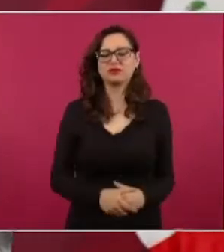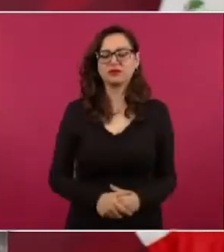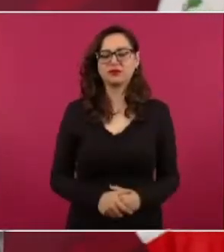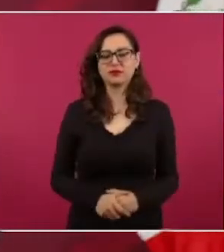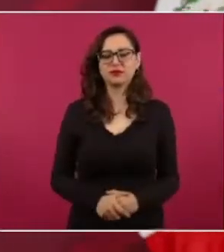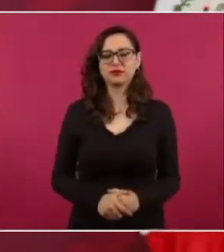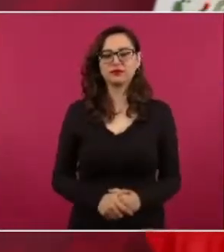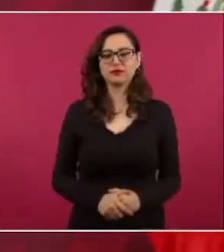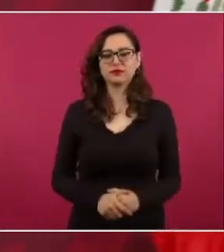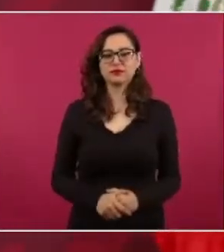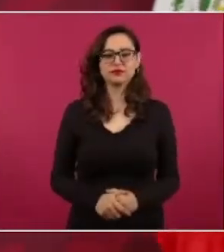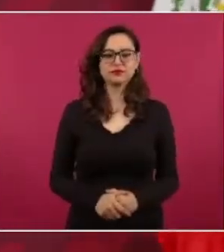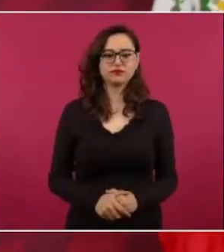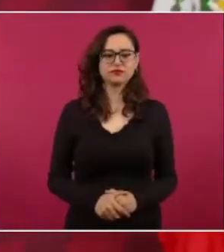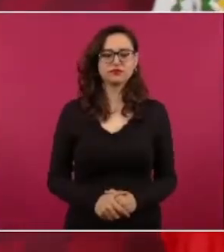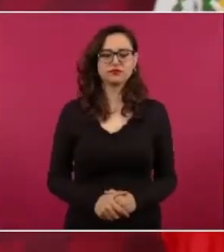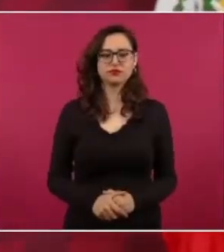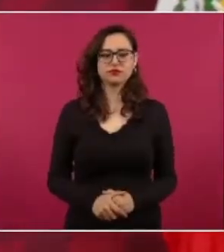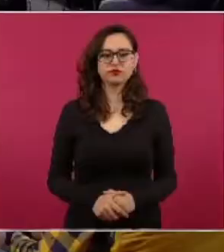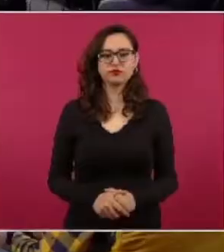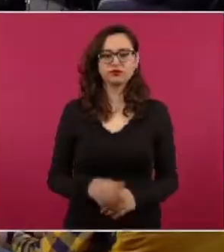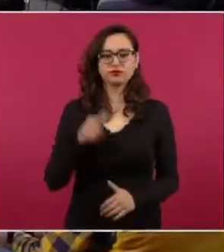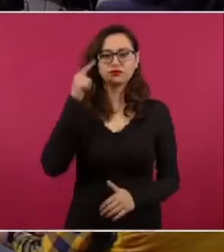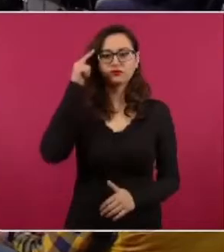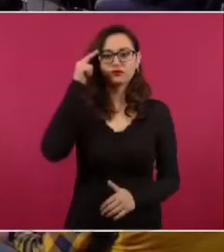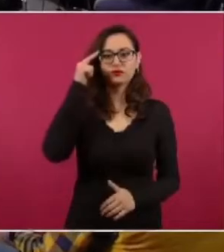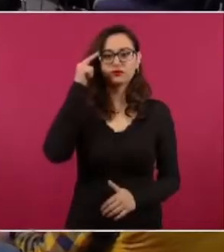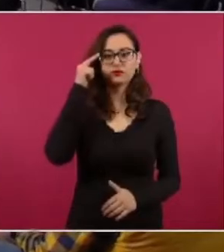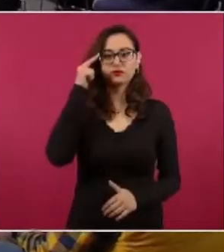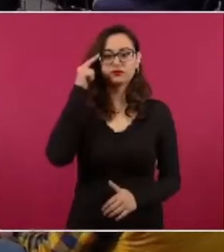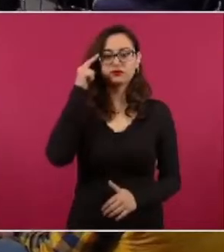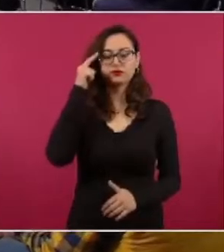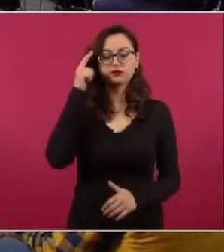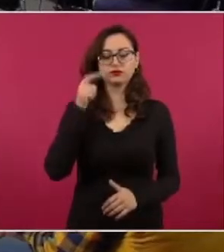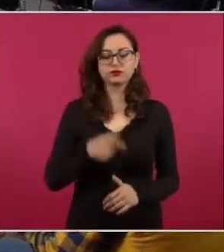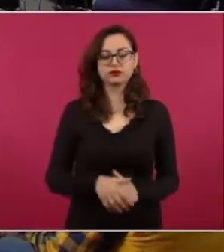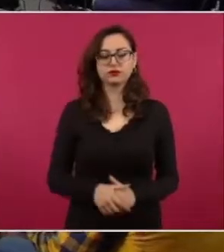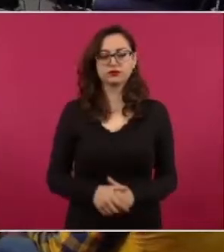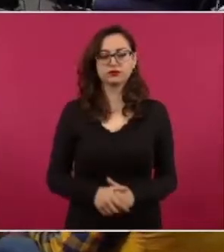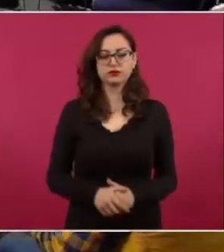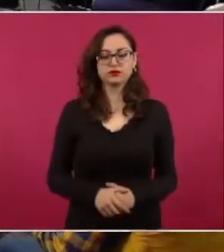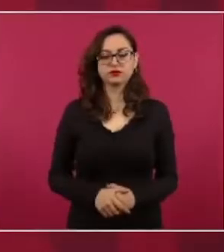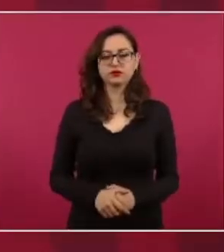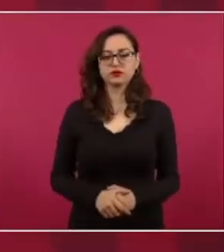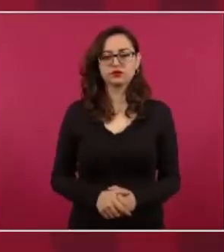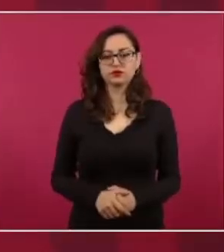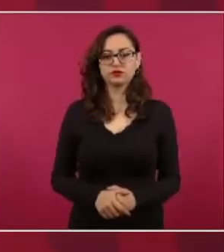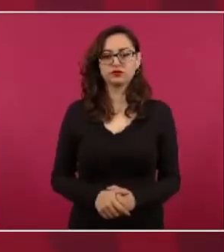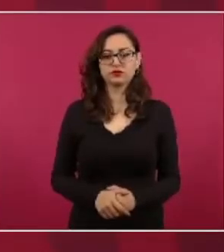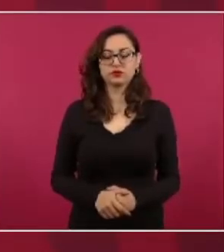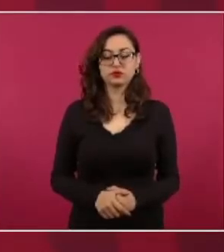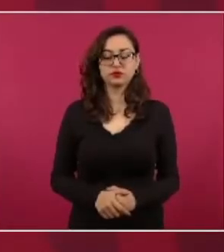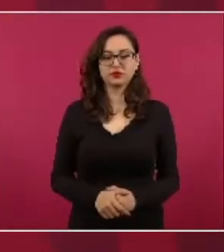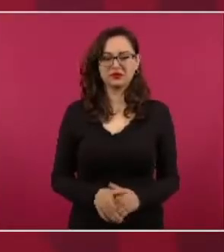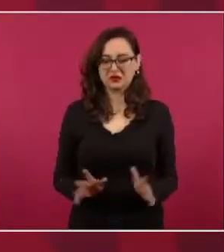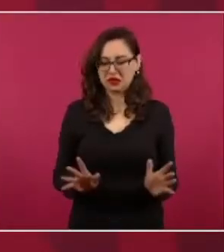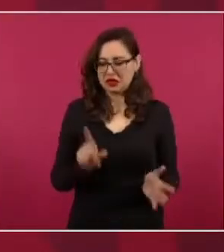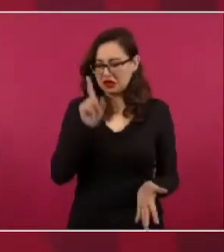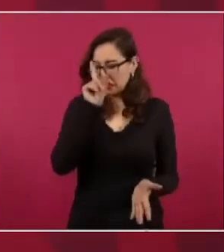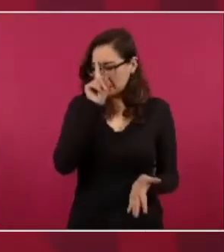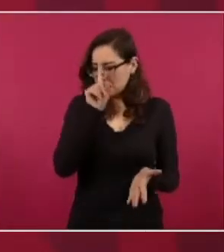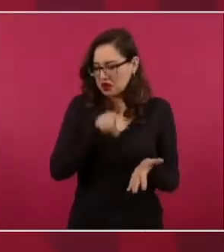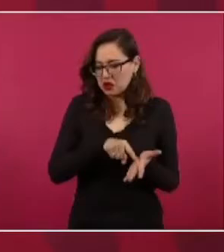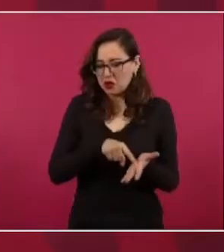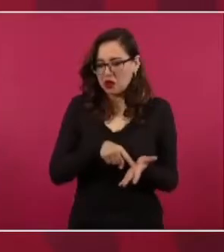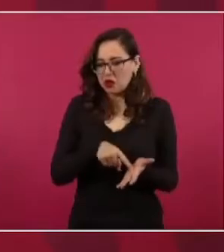Pues creo que como 2 o 4 mil millones